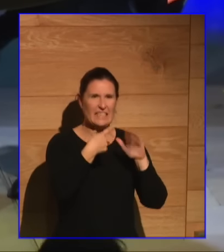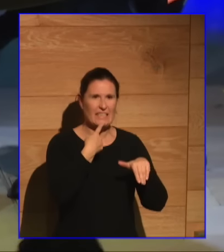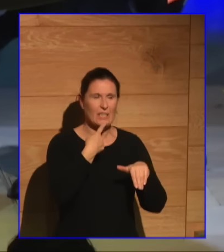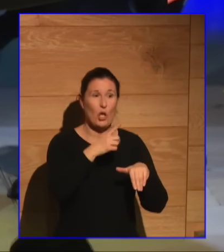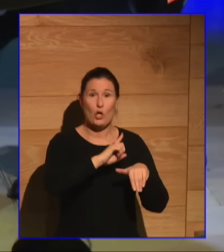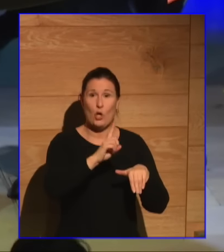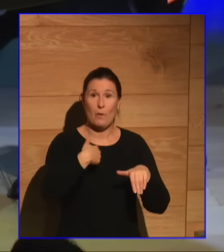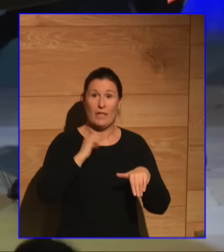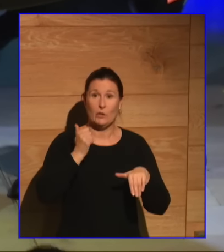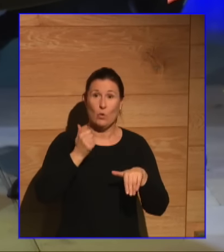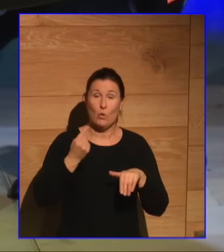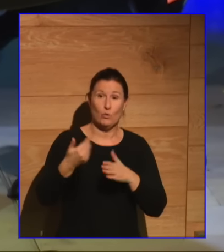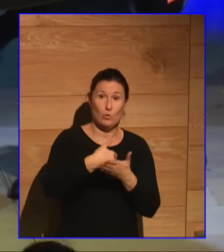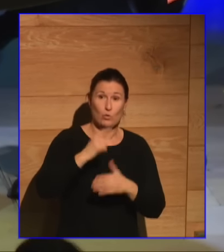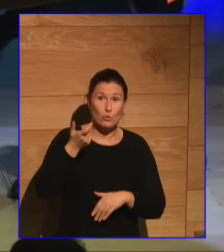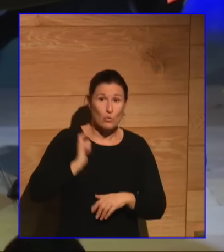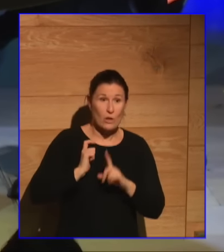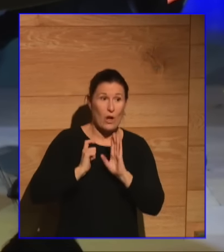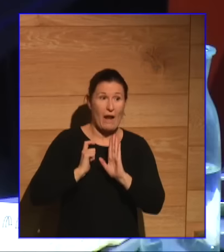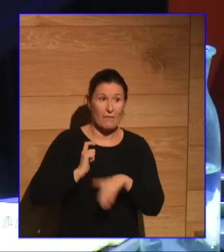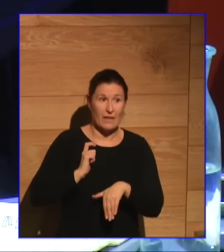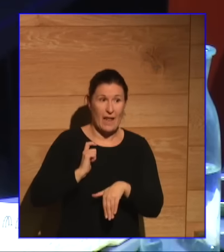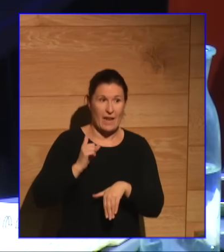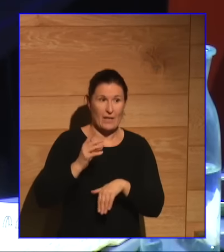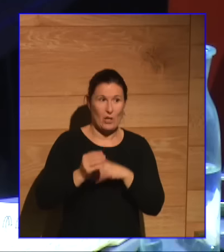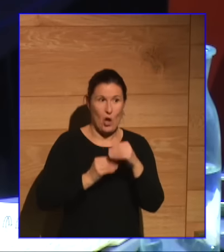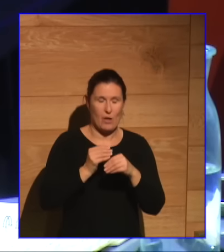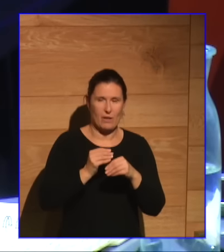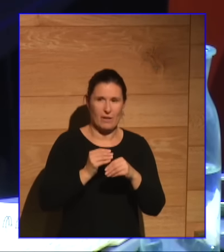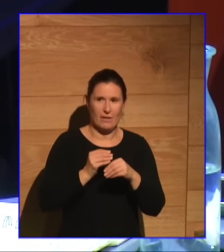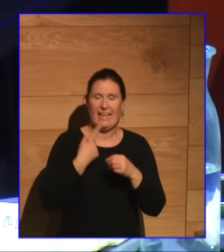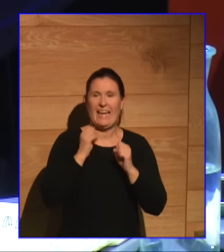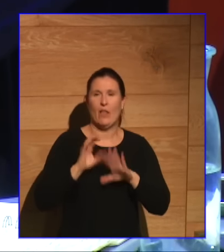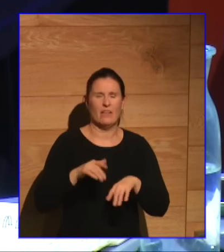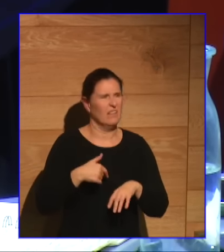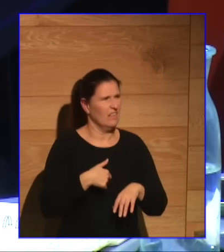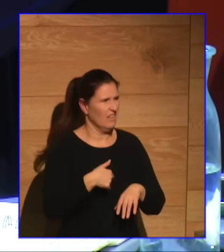renunció a todo su sueldo. ¿Qué dices? Lo que estás escuchando. Te quitan las ganas de vivir. Ese tío es tonto.